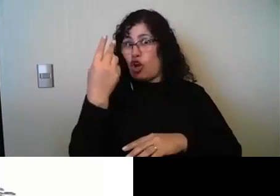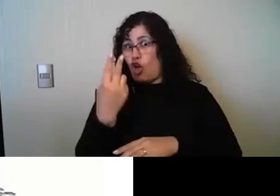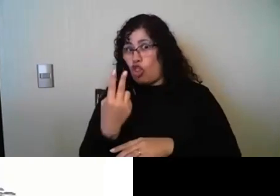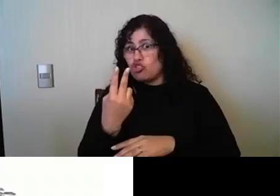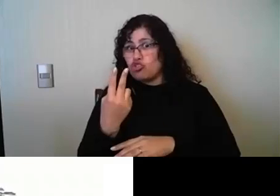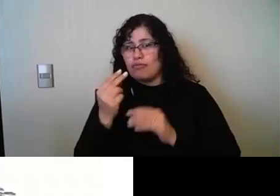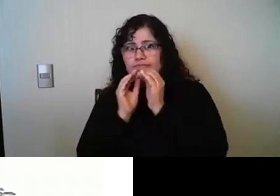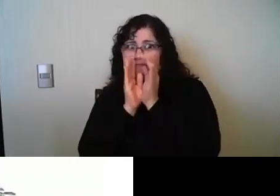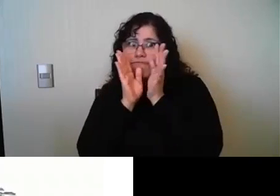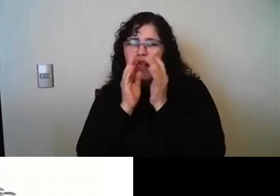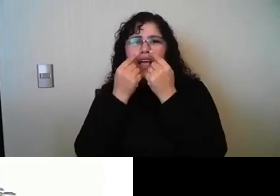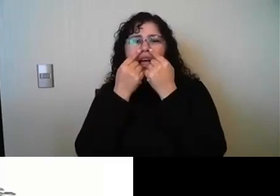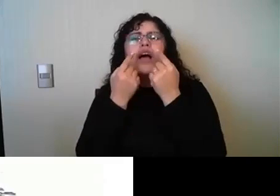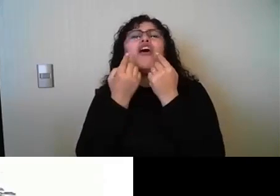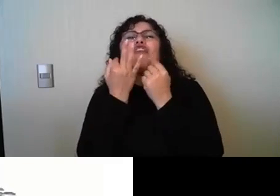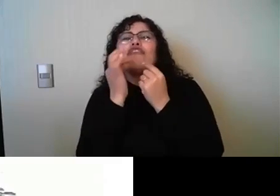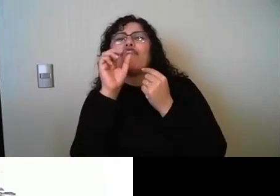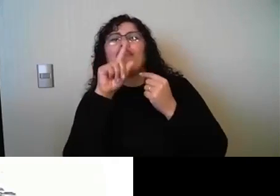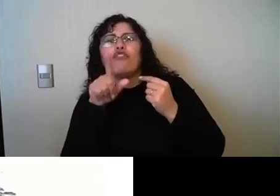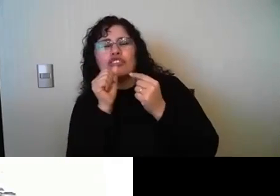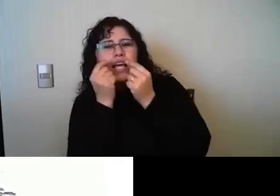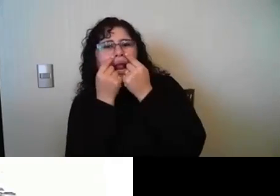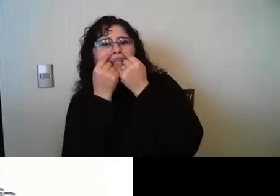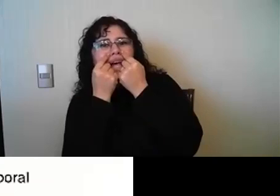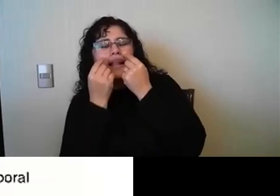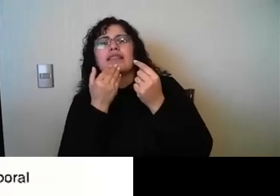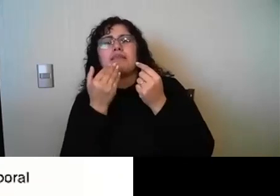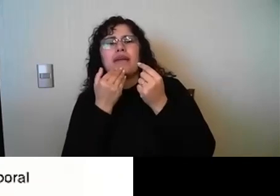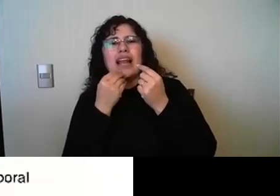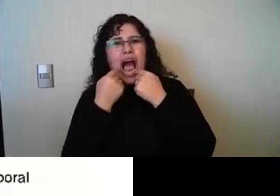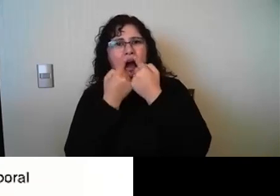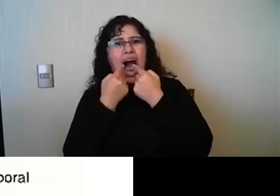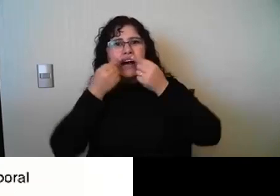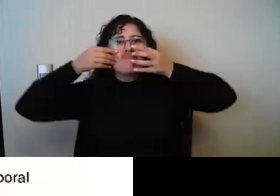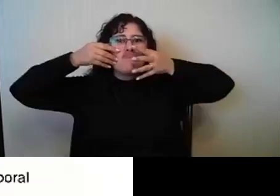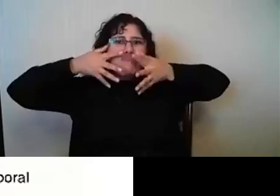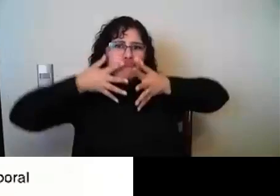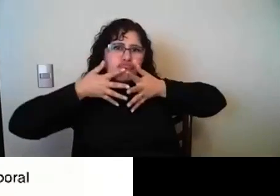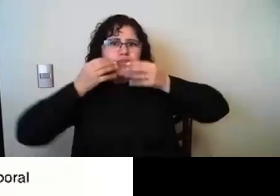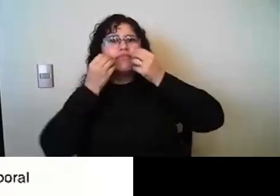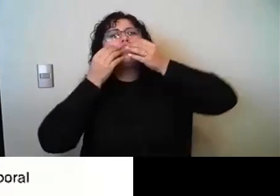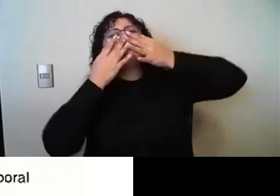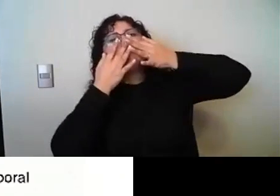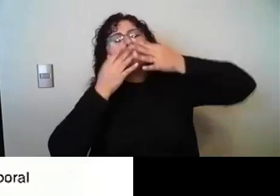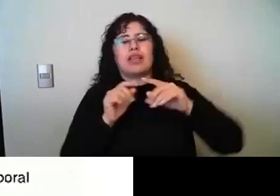parte de las fosas nasales y parte de la cavidad oral. Y ahí está el esquema. Este sigue